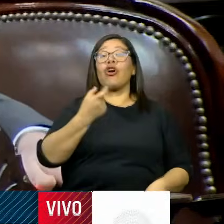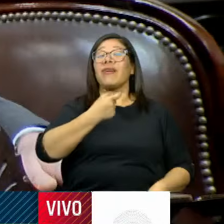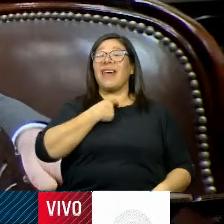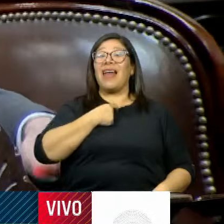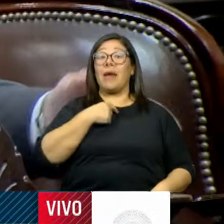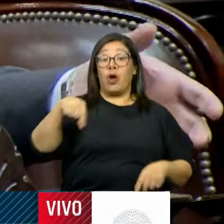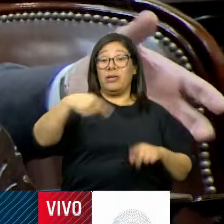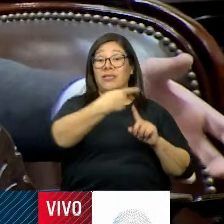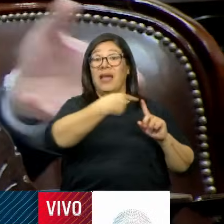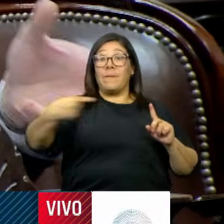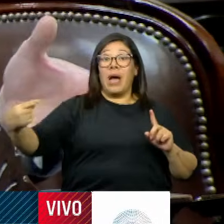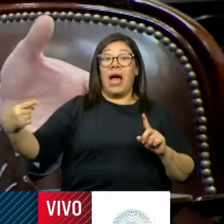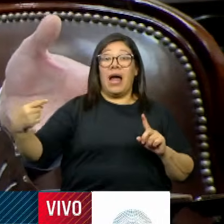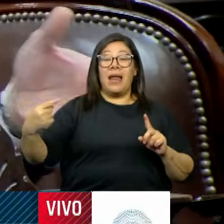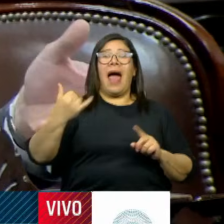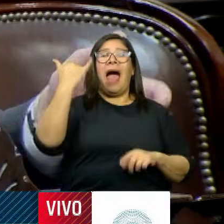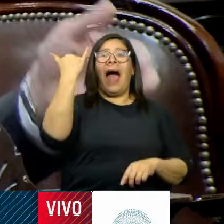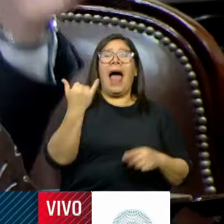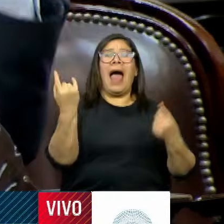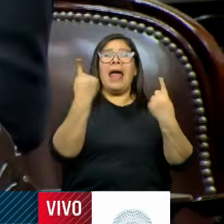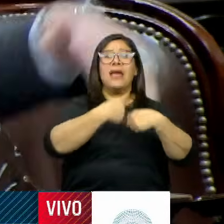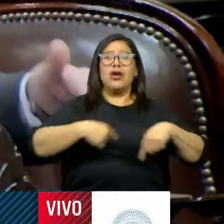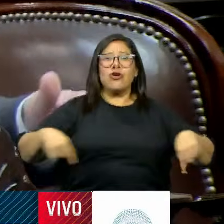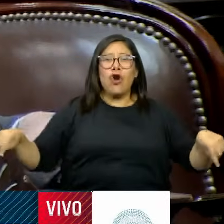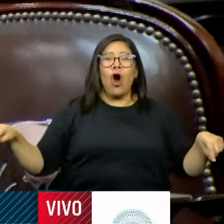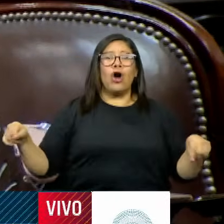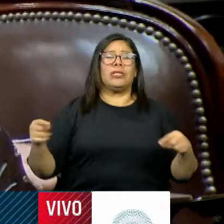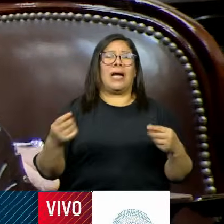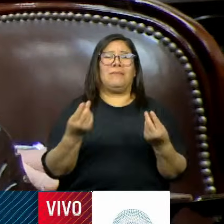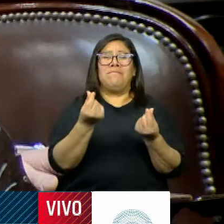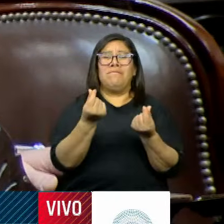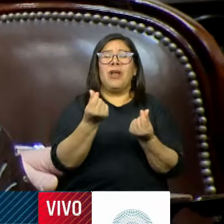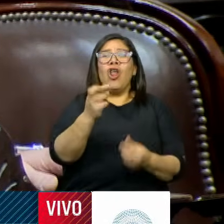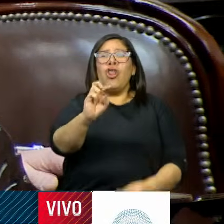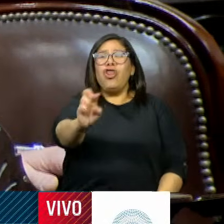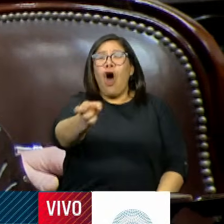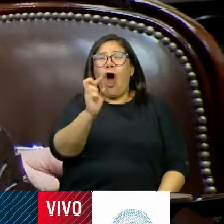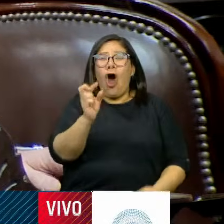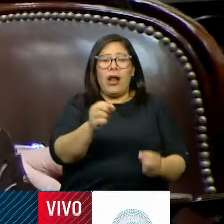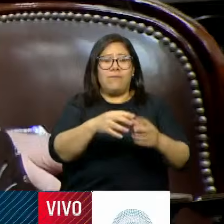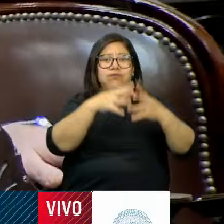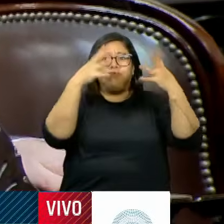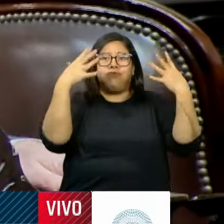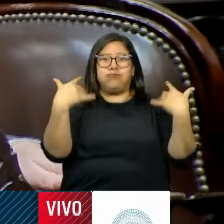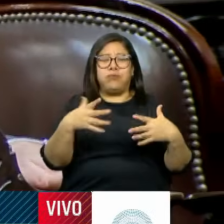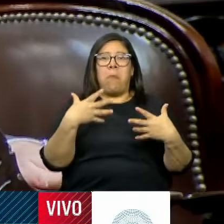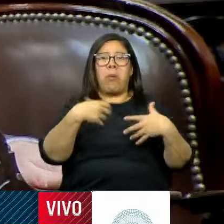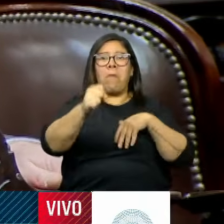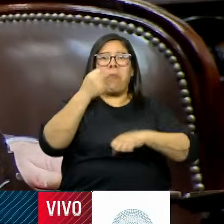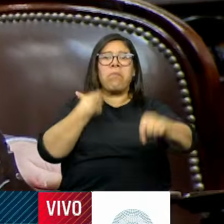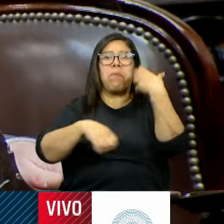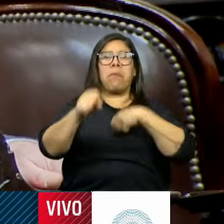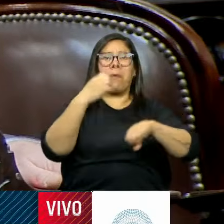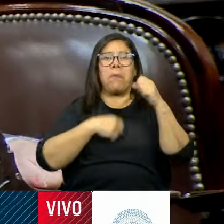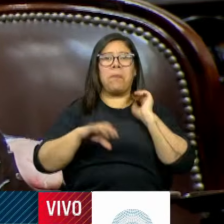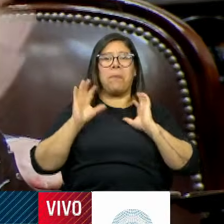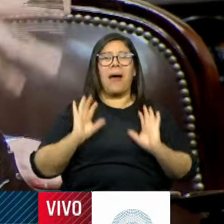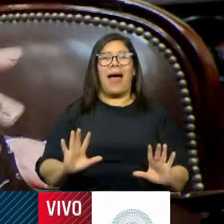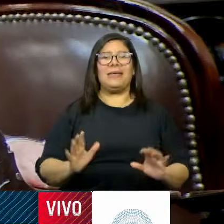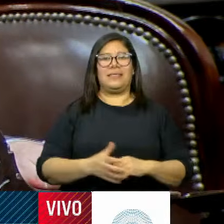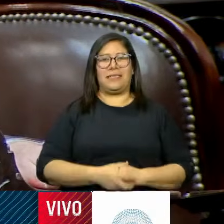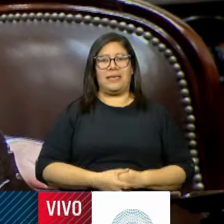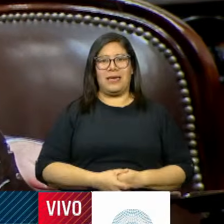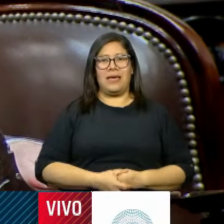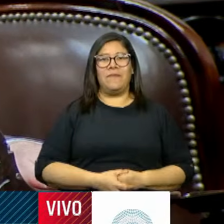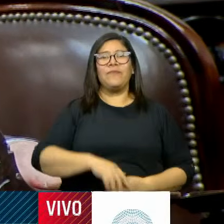también se conocen cajones pornográficos llenos de dólares. ¡Qué gran ocurrencia!